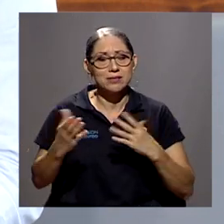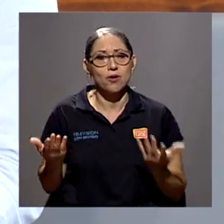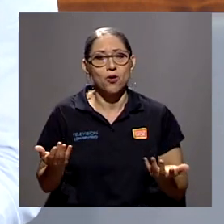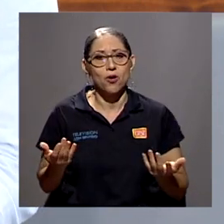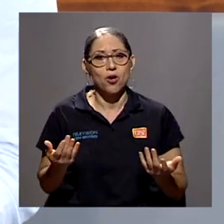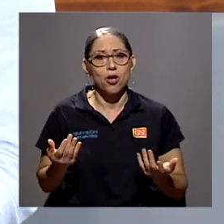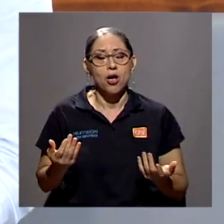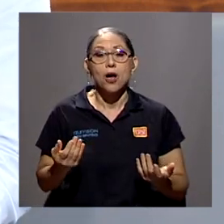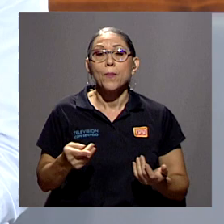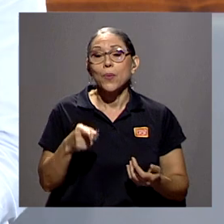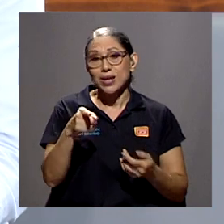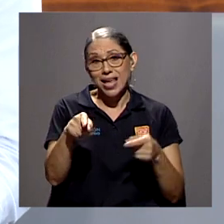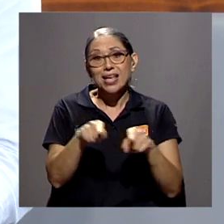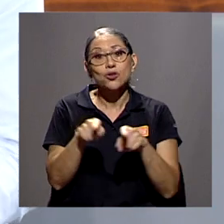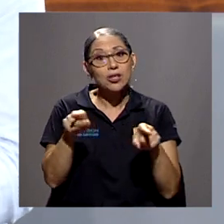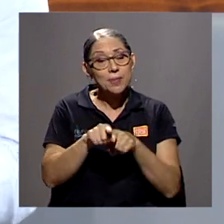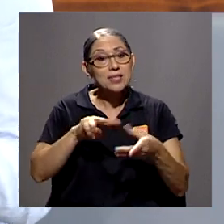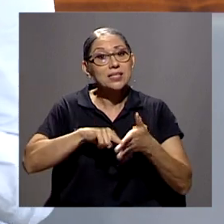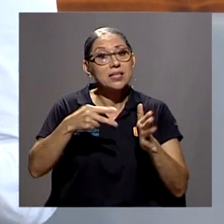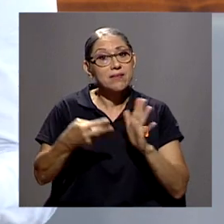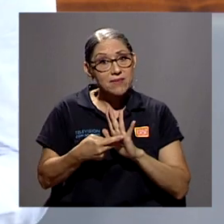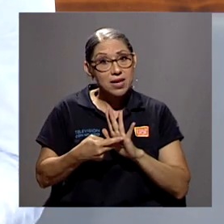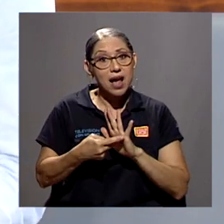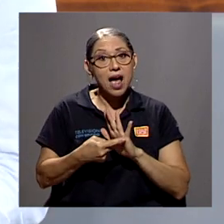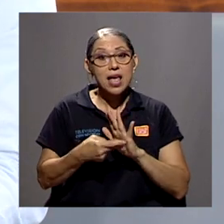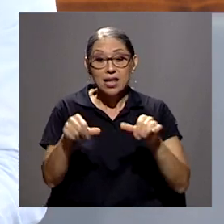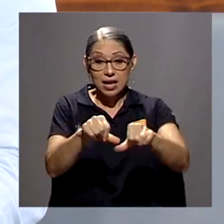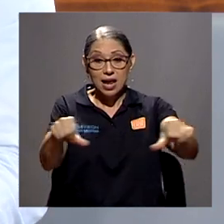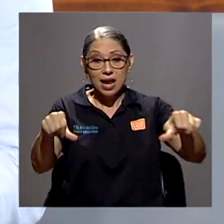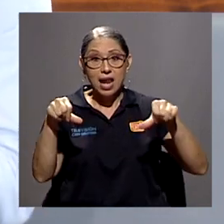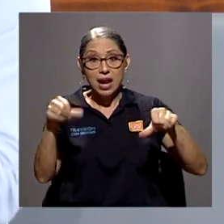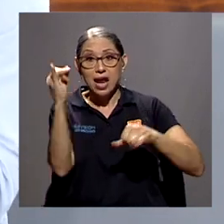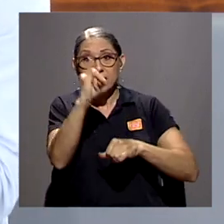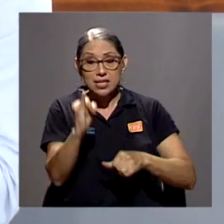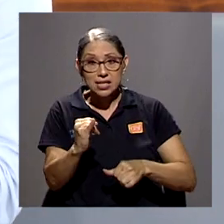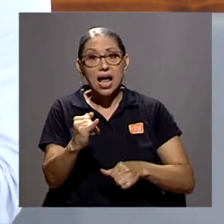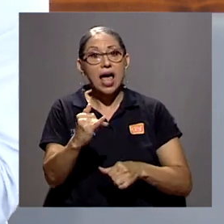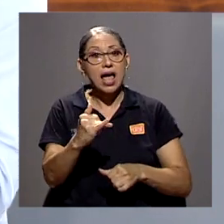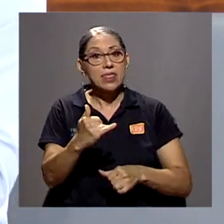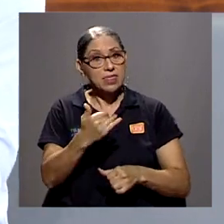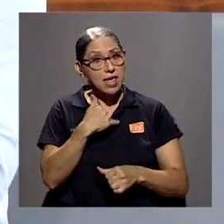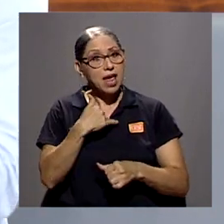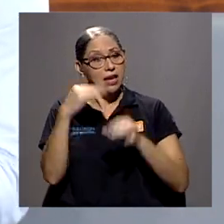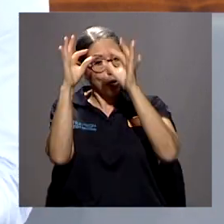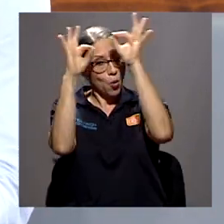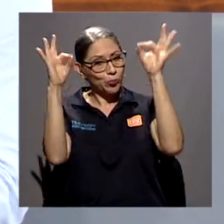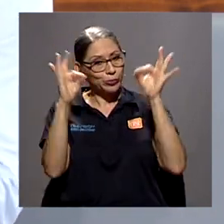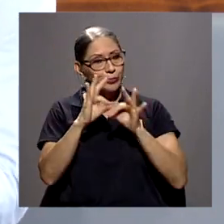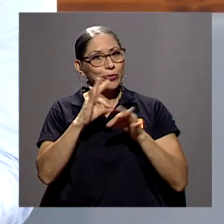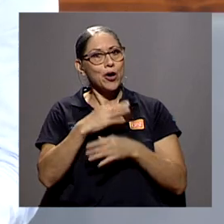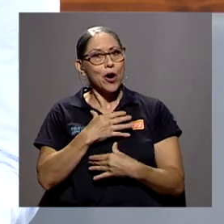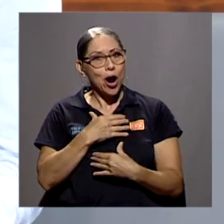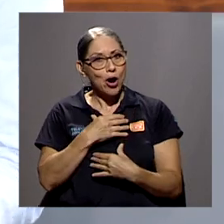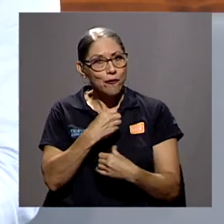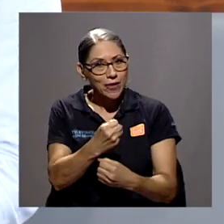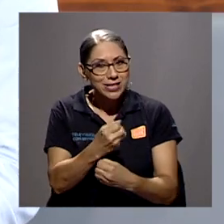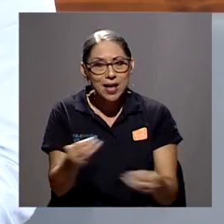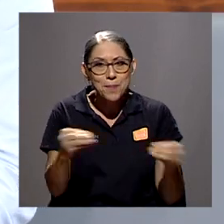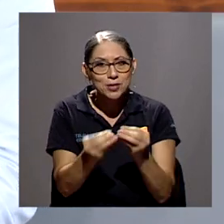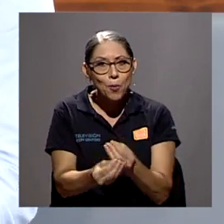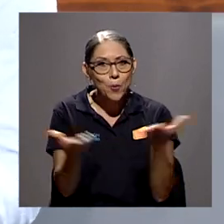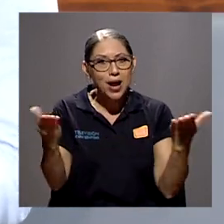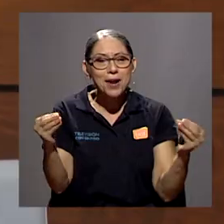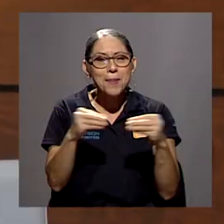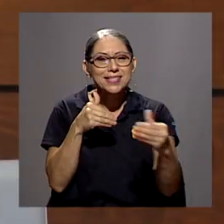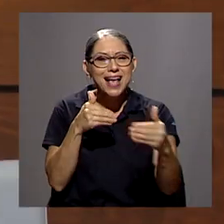eso también nos da mucha credibilidad al sector artístico y es hace eso lo vuelven más más más popular más a la gente